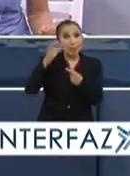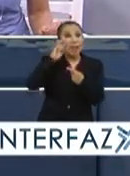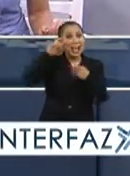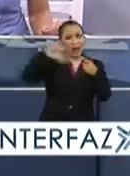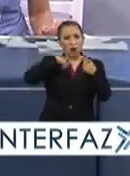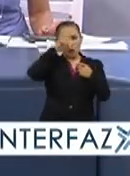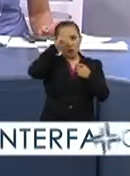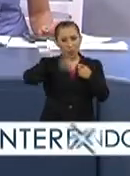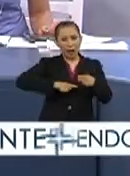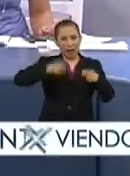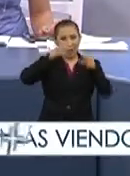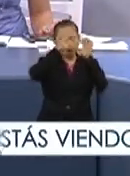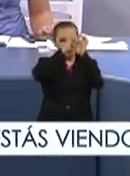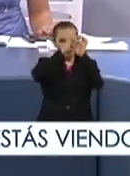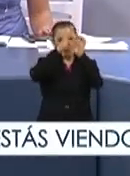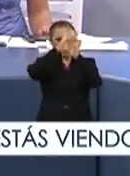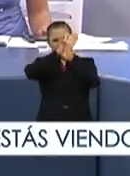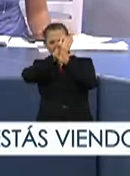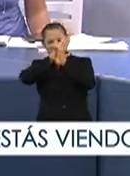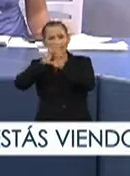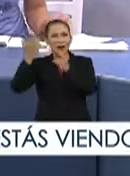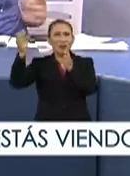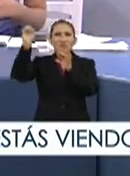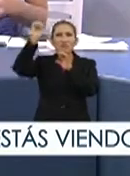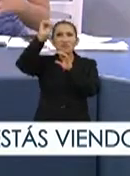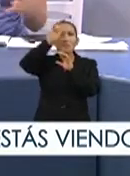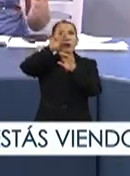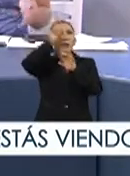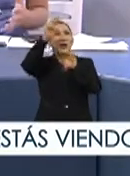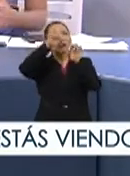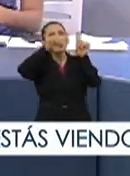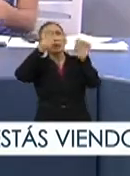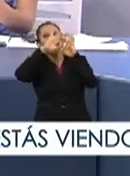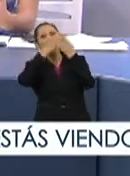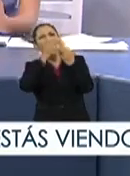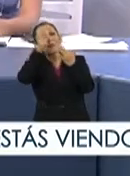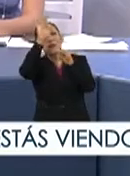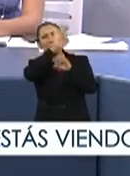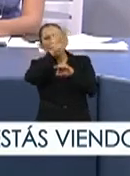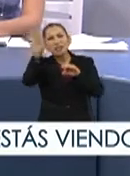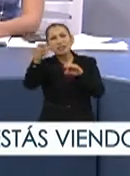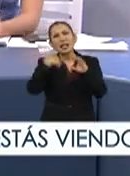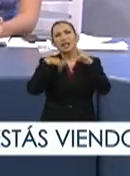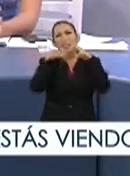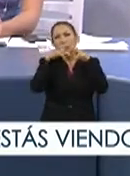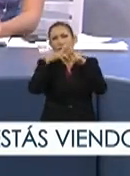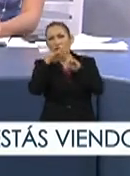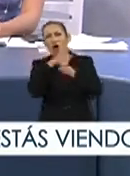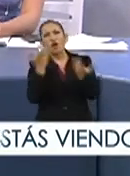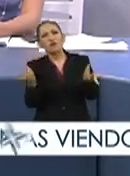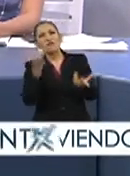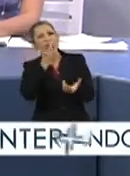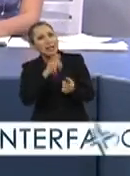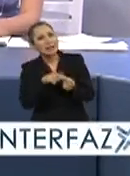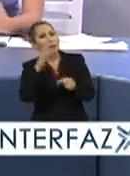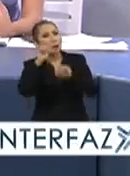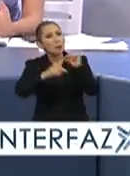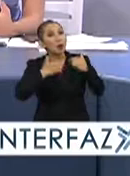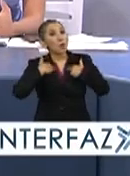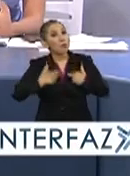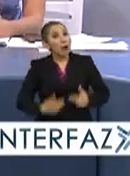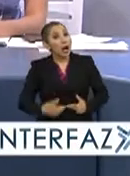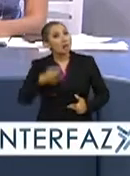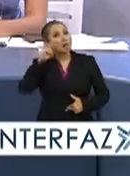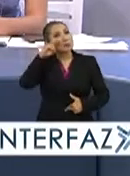fases de la Luna les permitía establecer un calendario muy útil para fijar fechas de fiestas religiosas y poco a poco los seres humanos